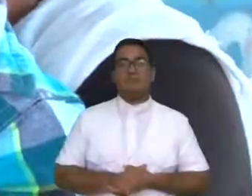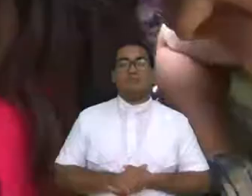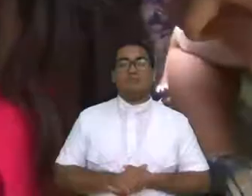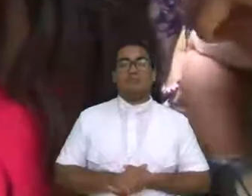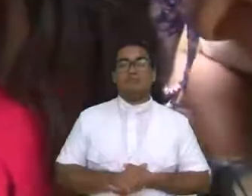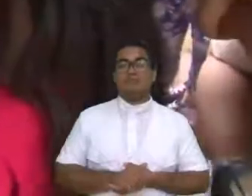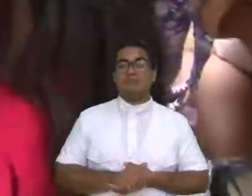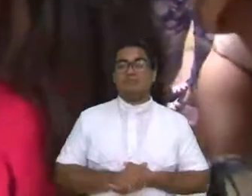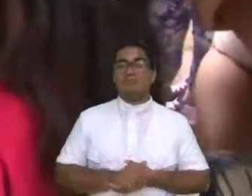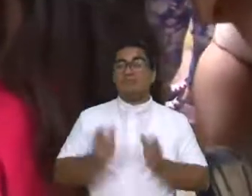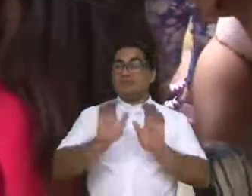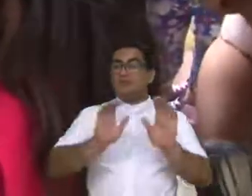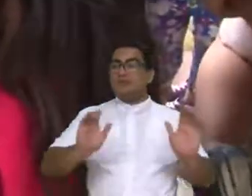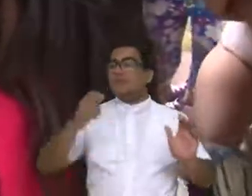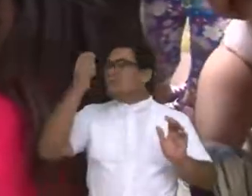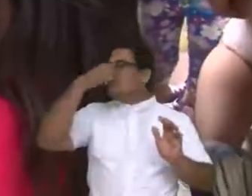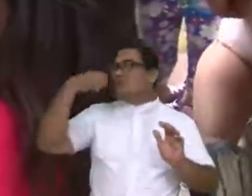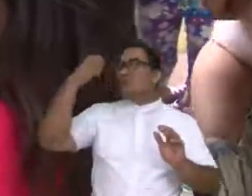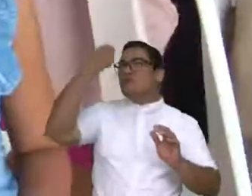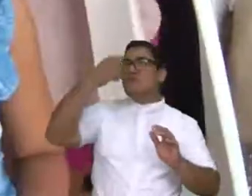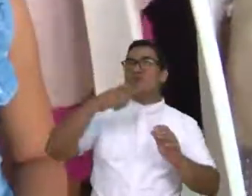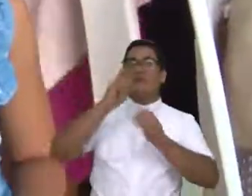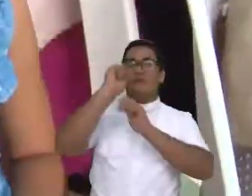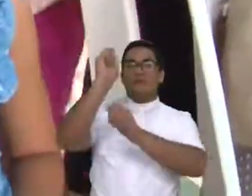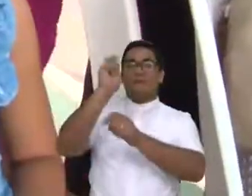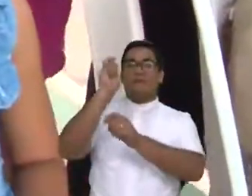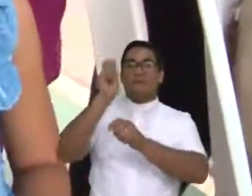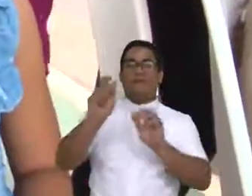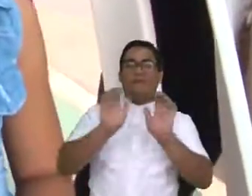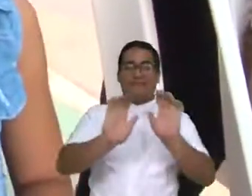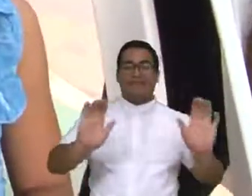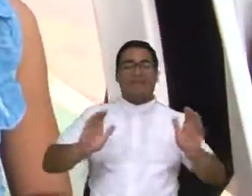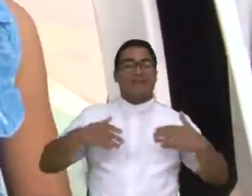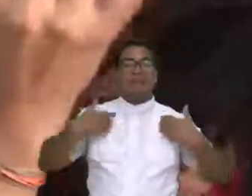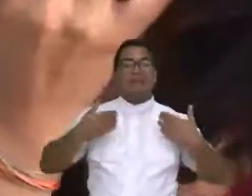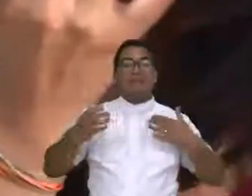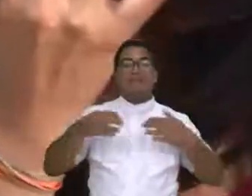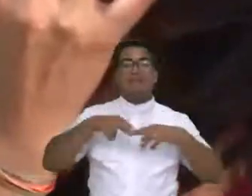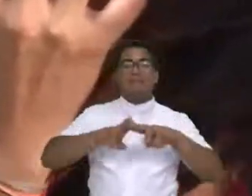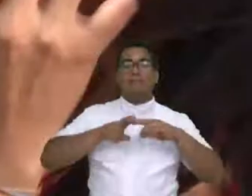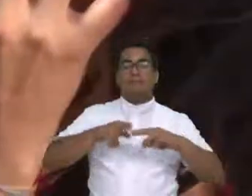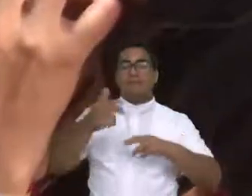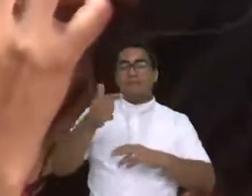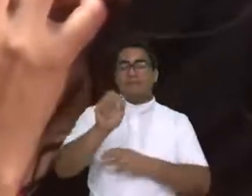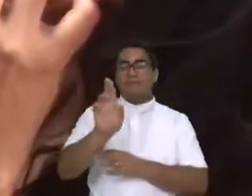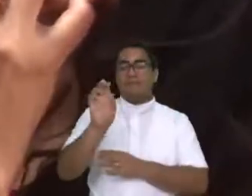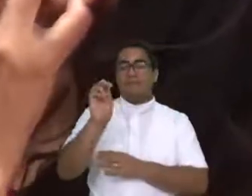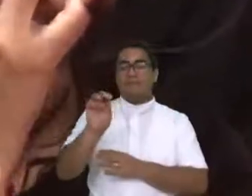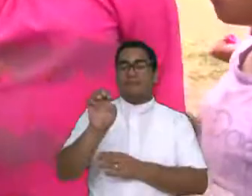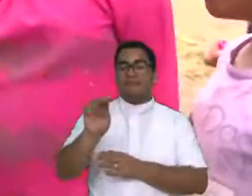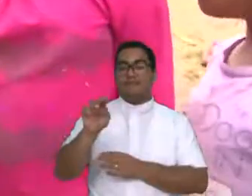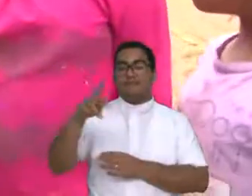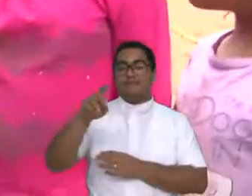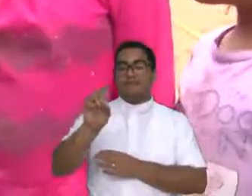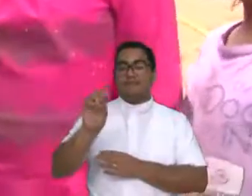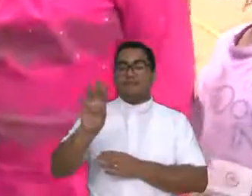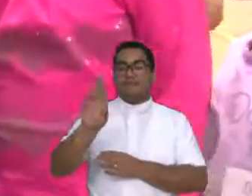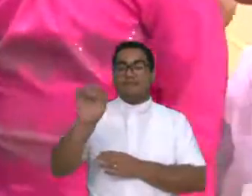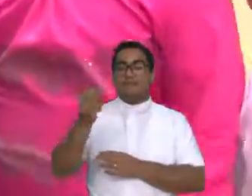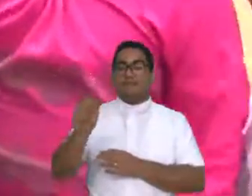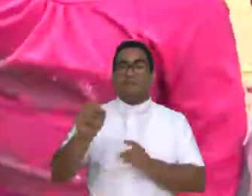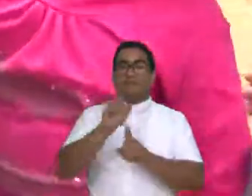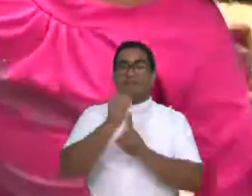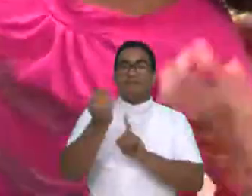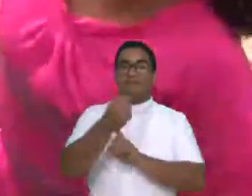Pintacaritas, piñatas y toda una algarabía de alegría vivieron niños y niñas en el Parque Germán Pomares Ordóñez, apadrinado por la Asamblea Nacional